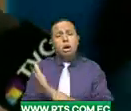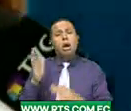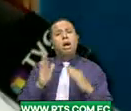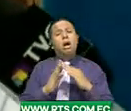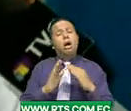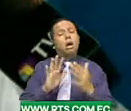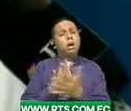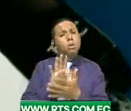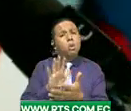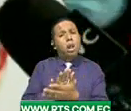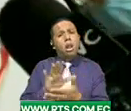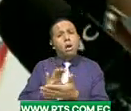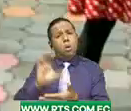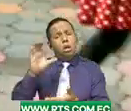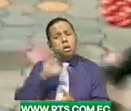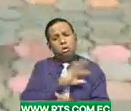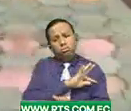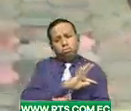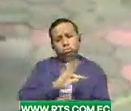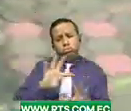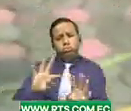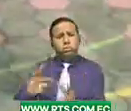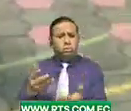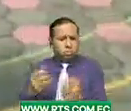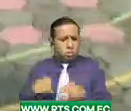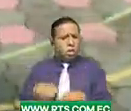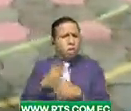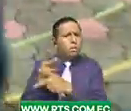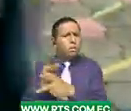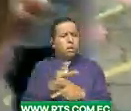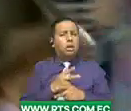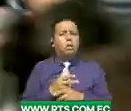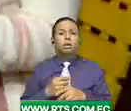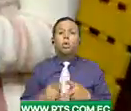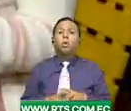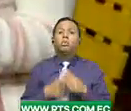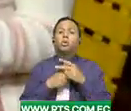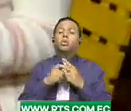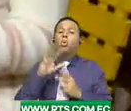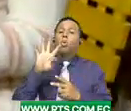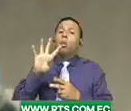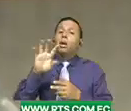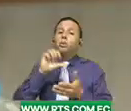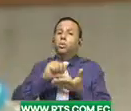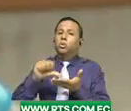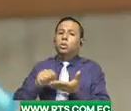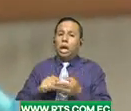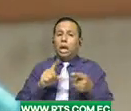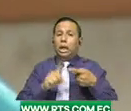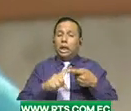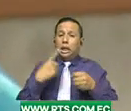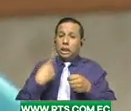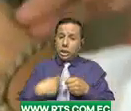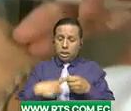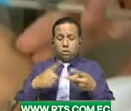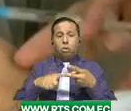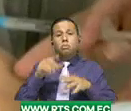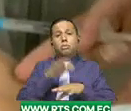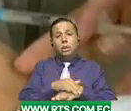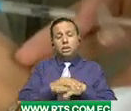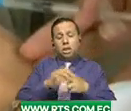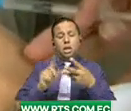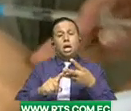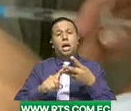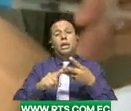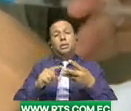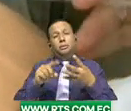y creo que es mejor para ellos también. El proceso arrancó en 4 ciudades: Quito, Loja, Machala y Zamora Chinchipe.